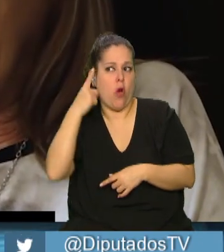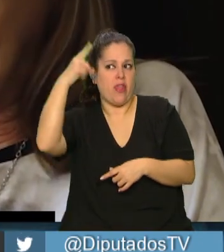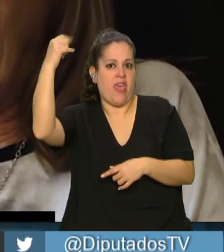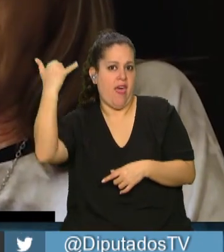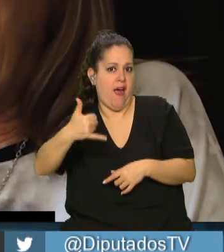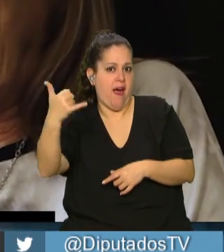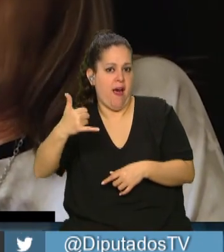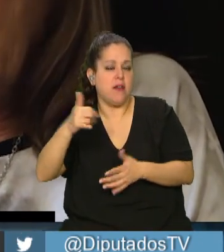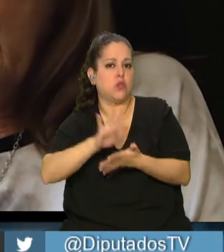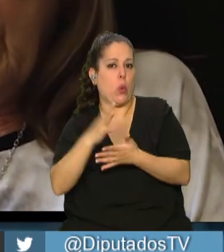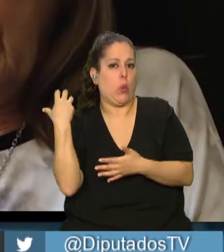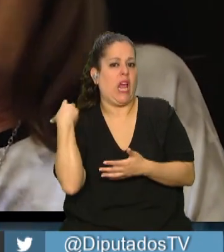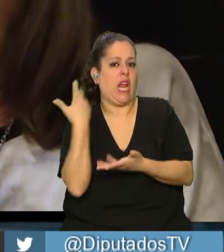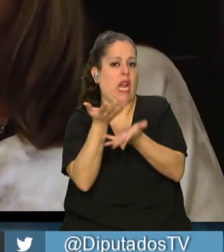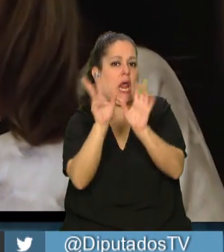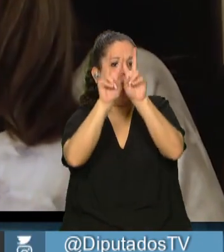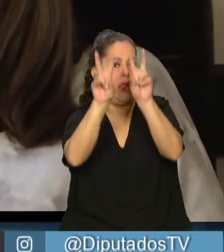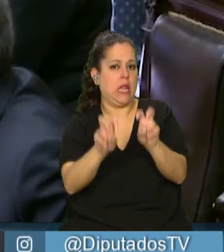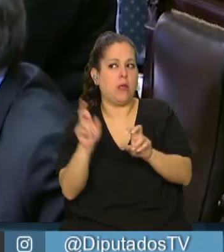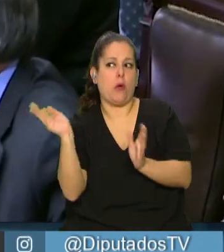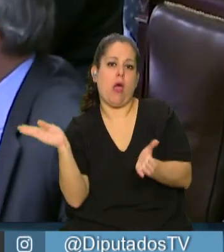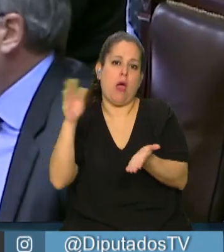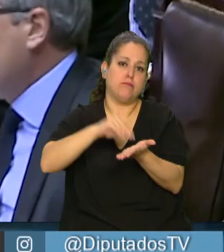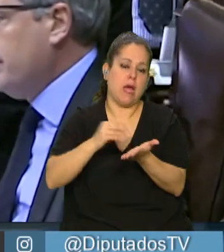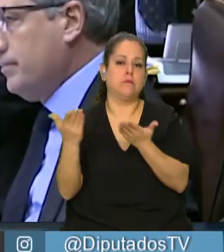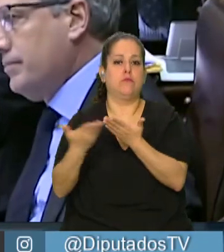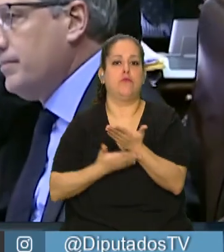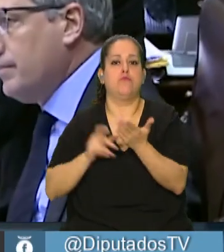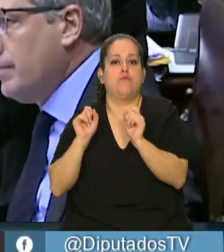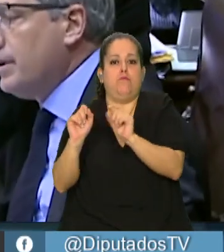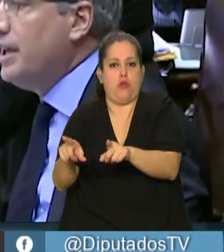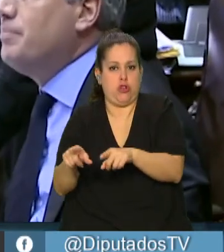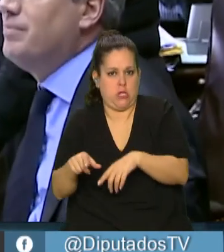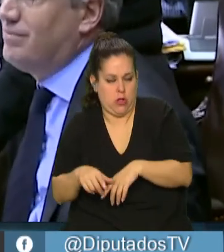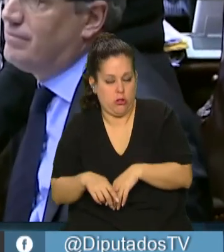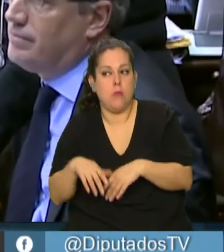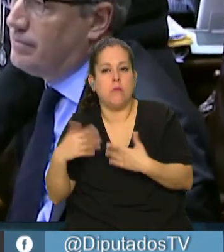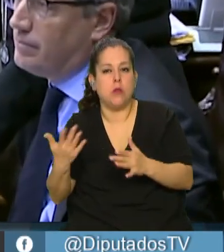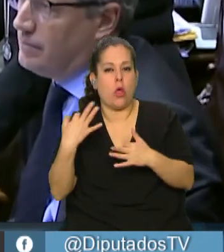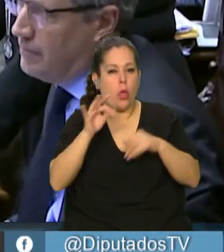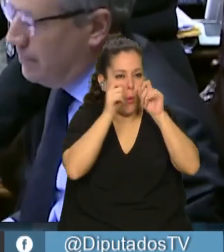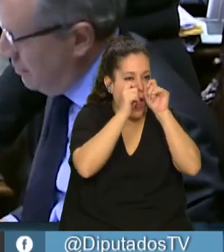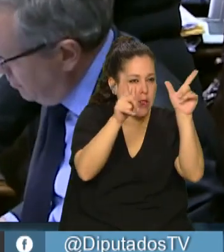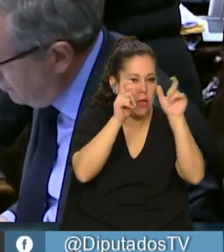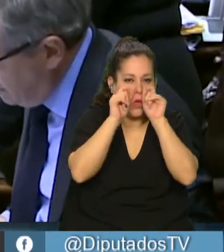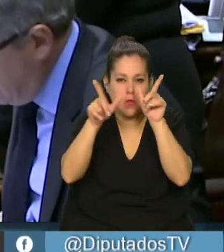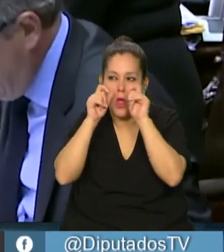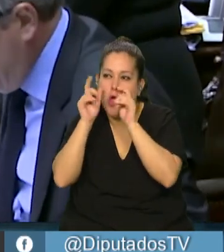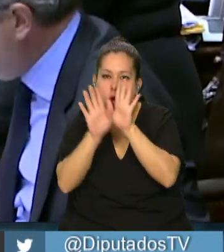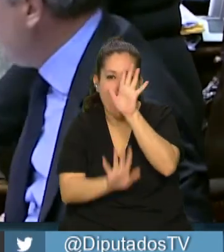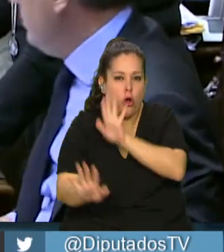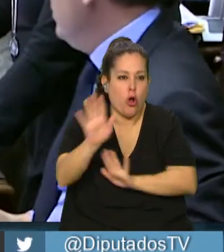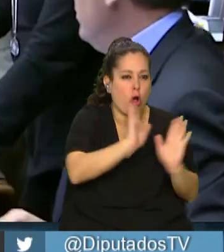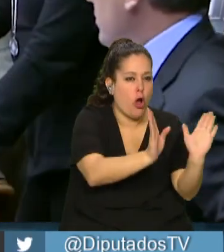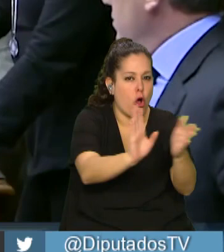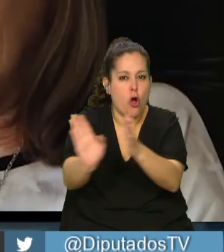sobre el tema en general y que aporta con su proyecto. Entonces, bueno, hay que estar muy atento siguiendo todo eso, y esa es un poco la